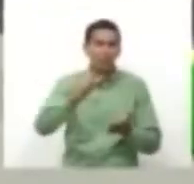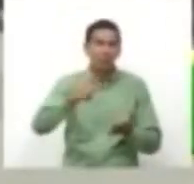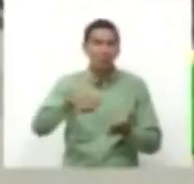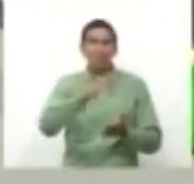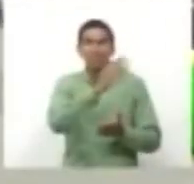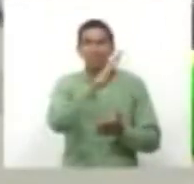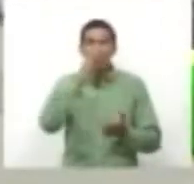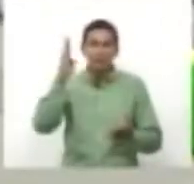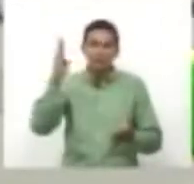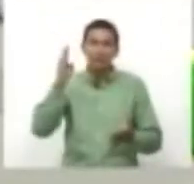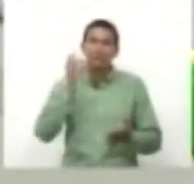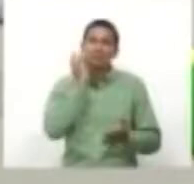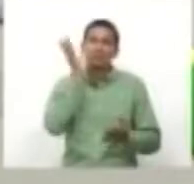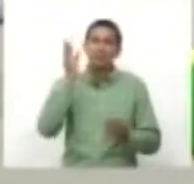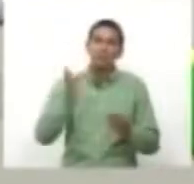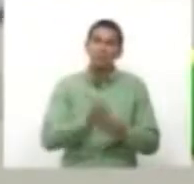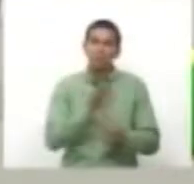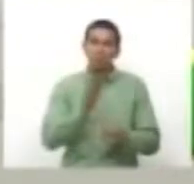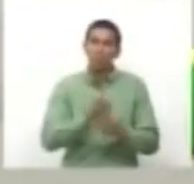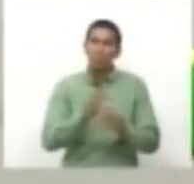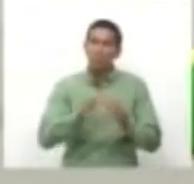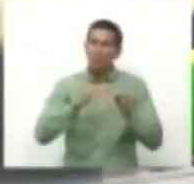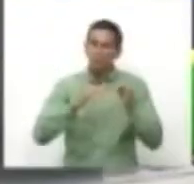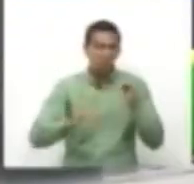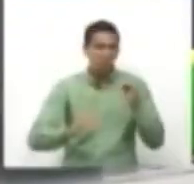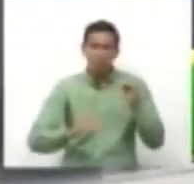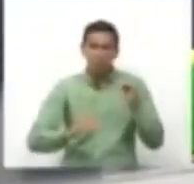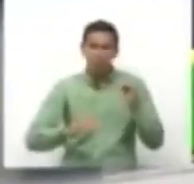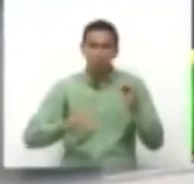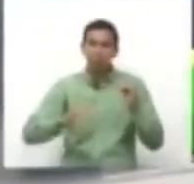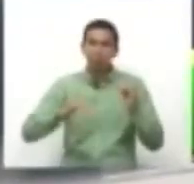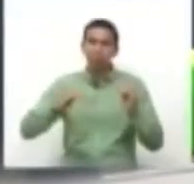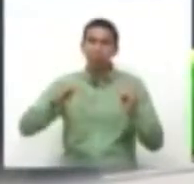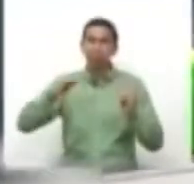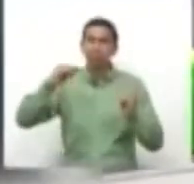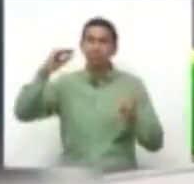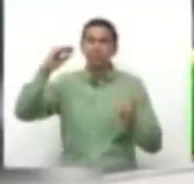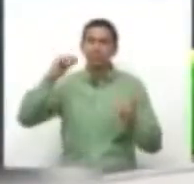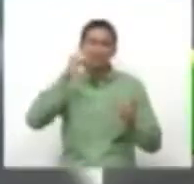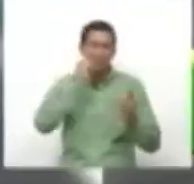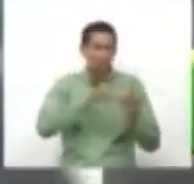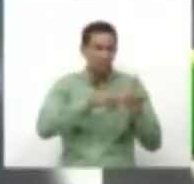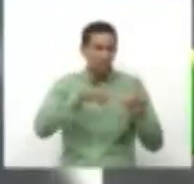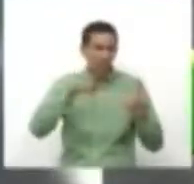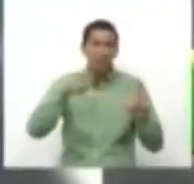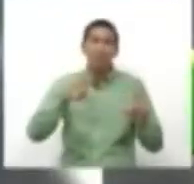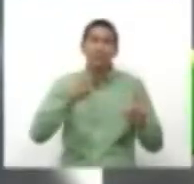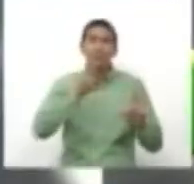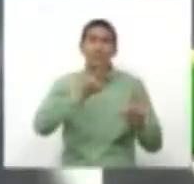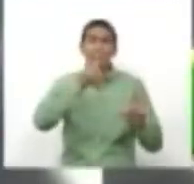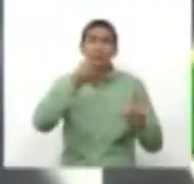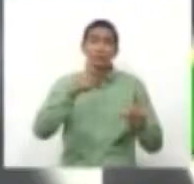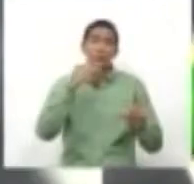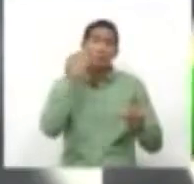problemática que, lejos de disminuir, aparece cada día. De acuerdo con algunas cifras, 36 mujeres han sido asesinadas y 1.700